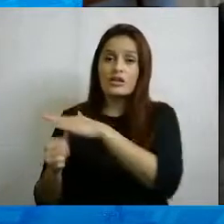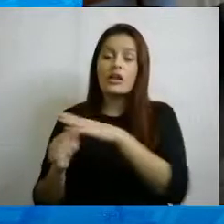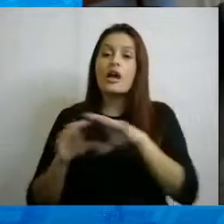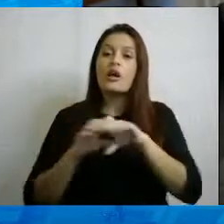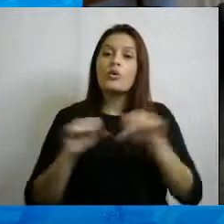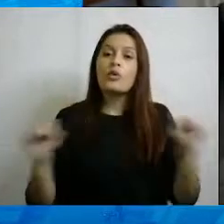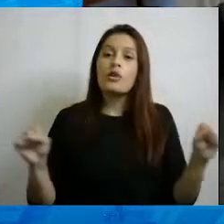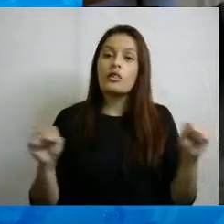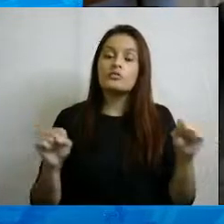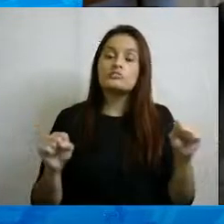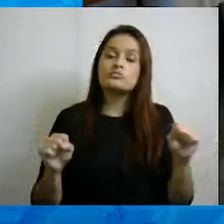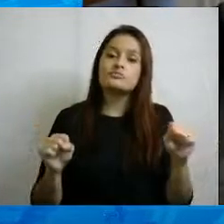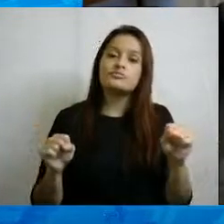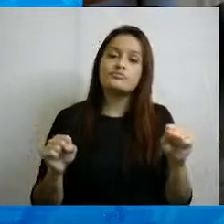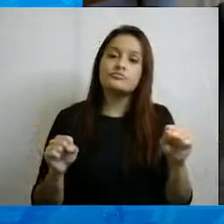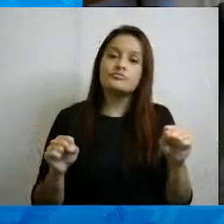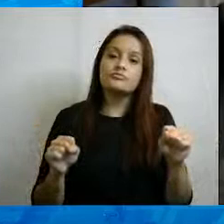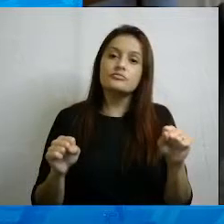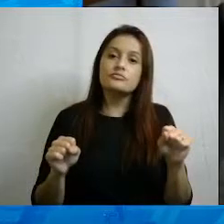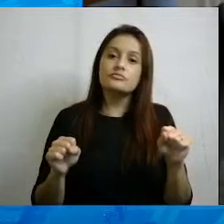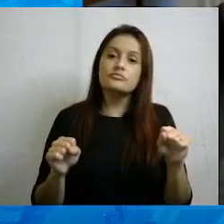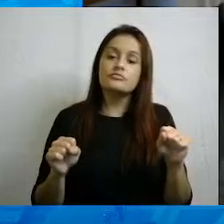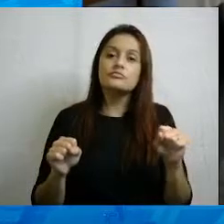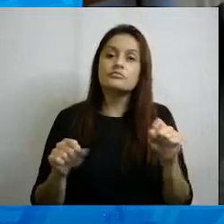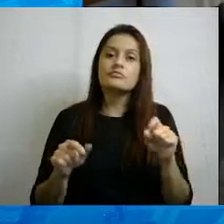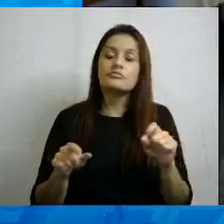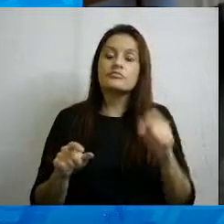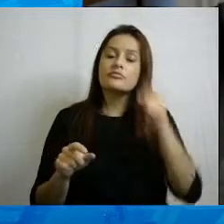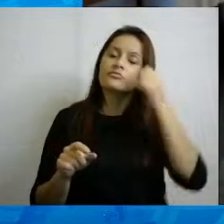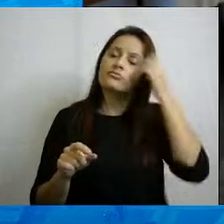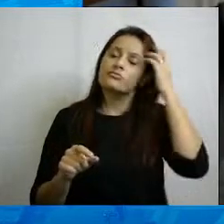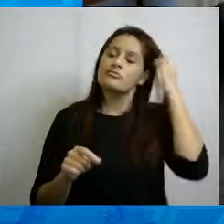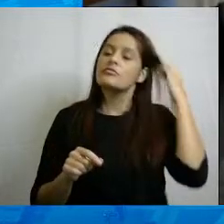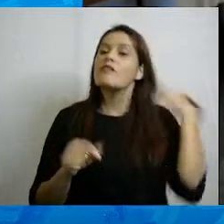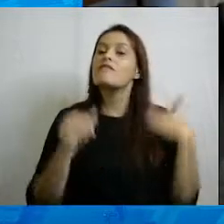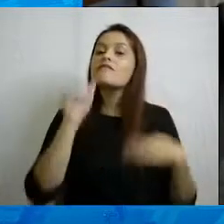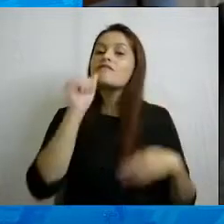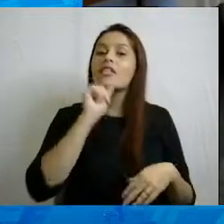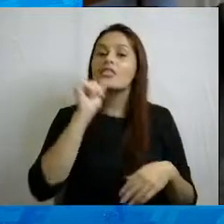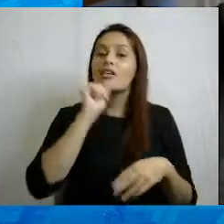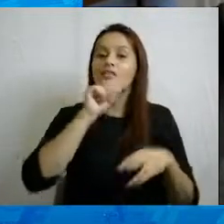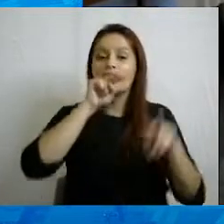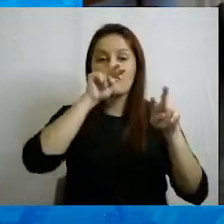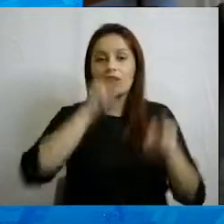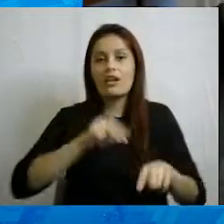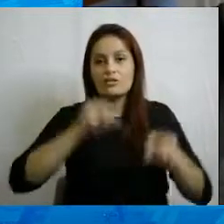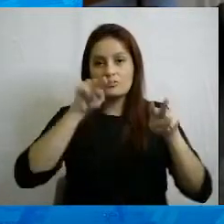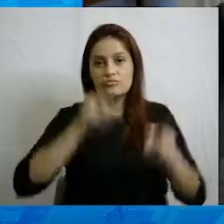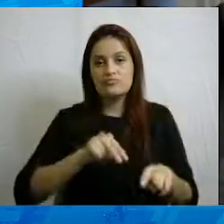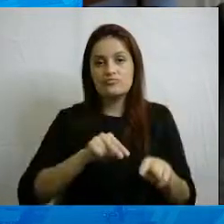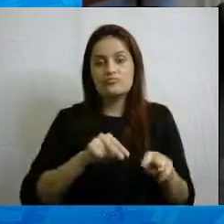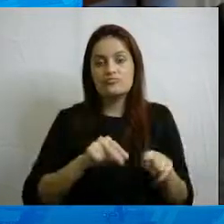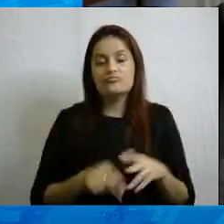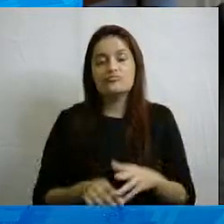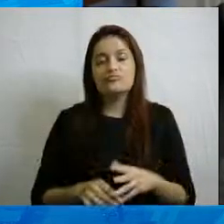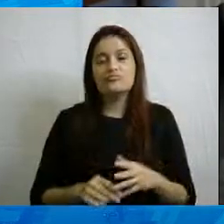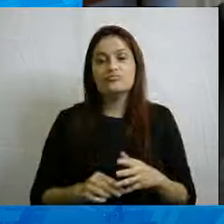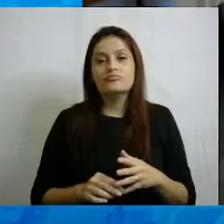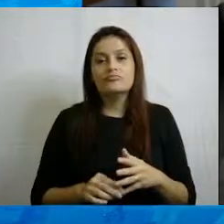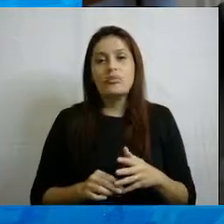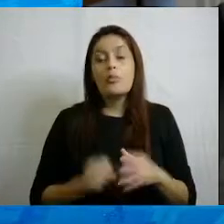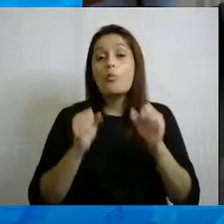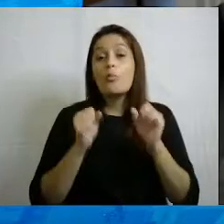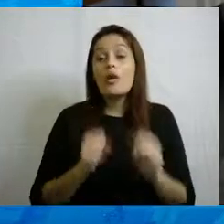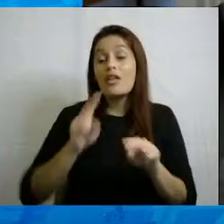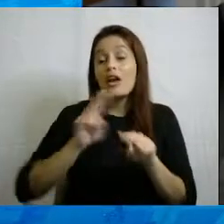llegamos a una conclusión, alcaldesa, y en eso me quiero detener. Lo que falta es fiscalización. Por lo tanto, podemos